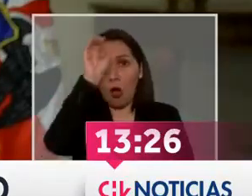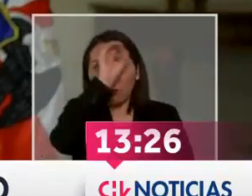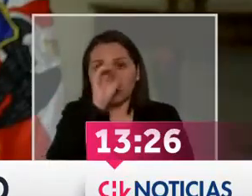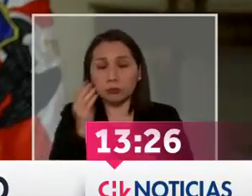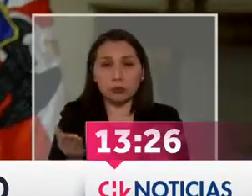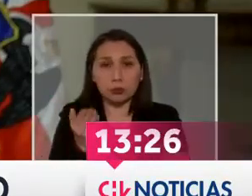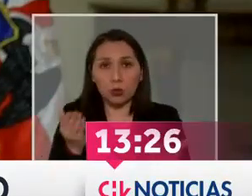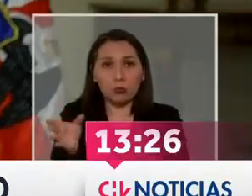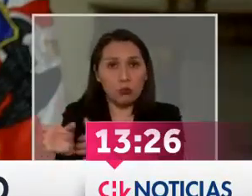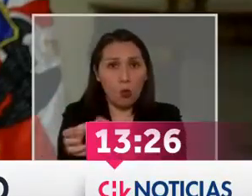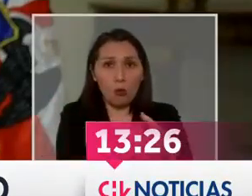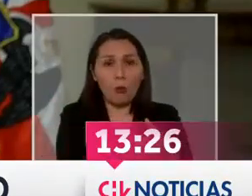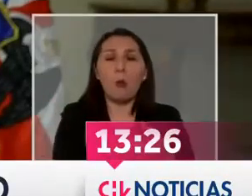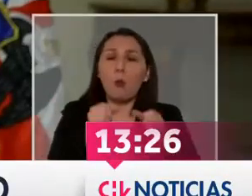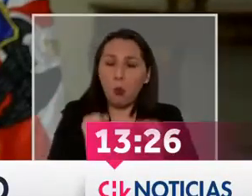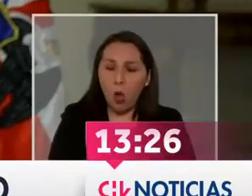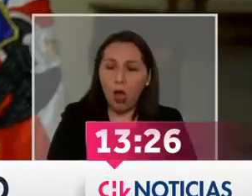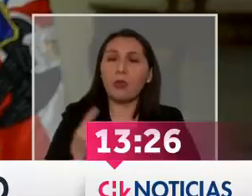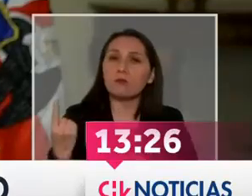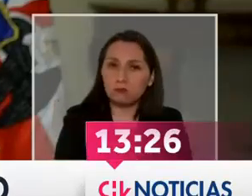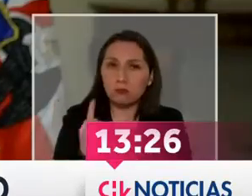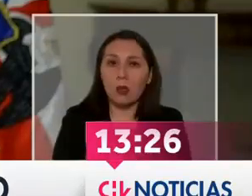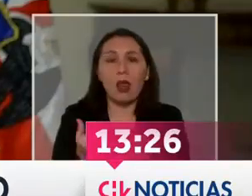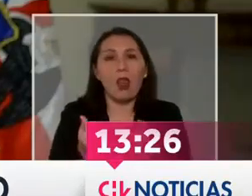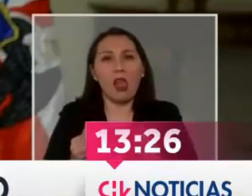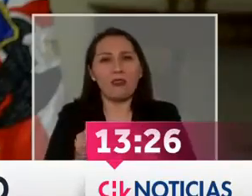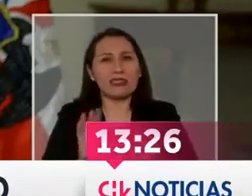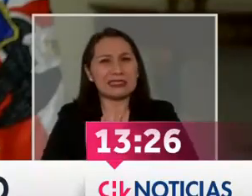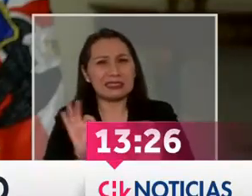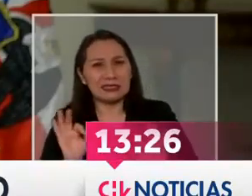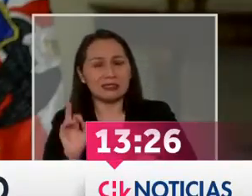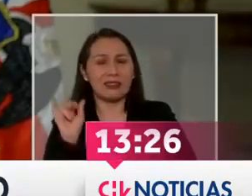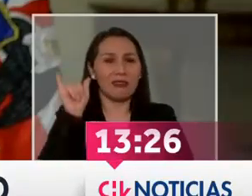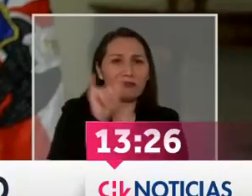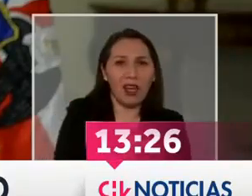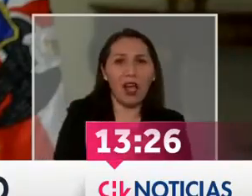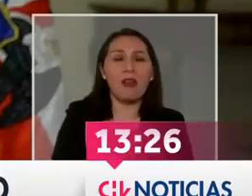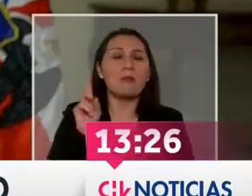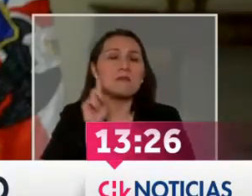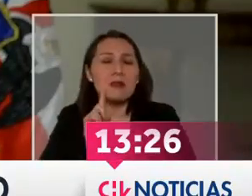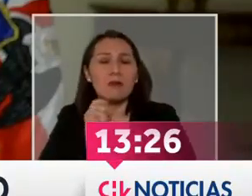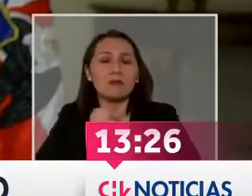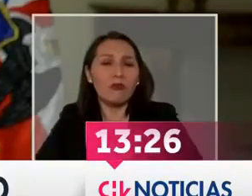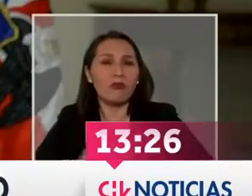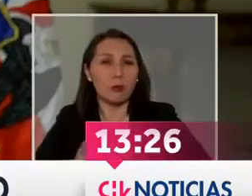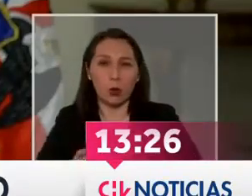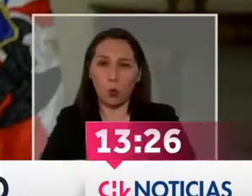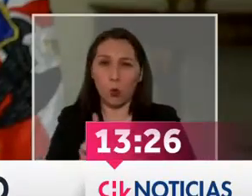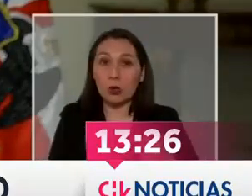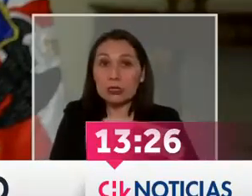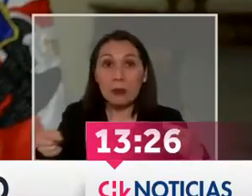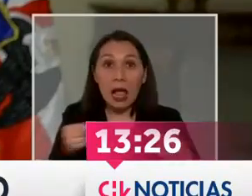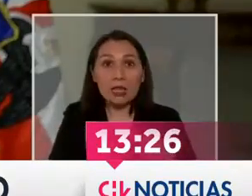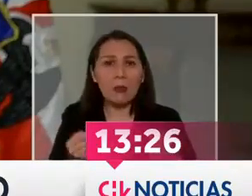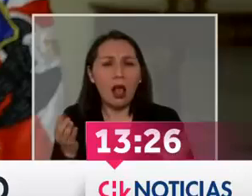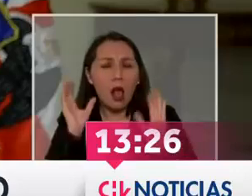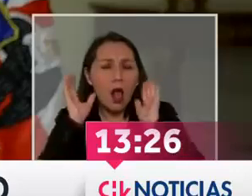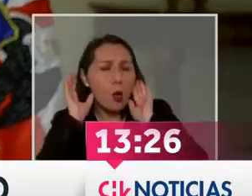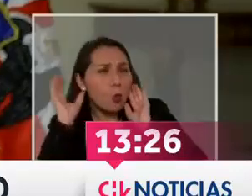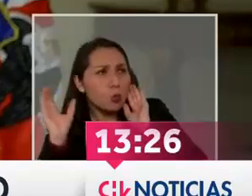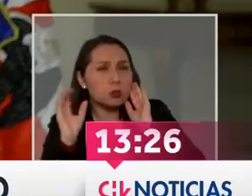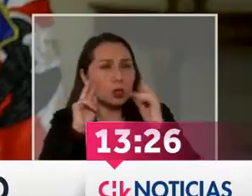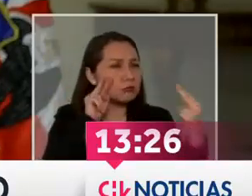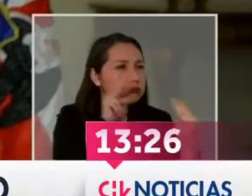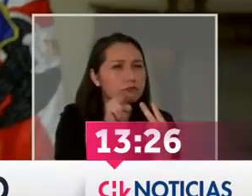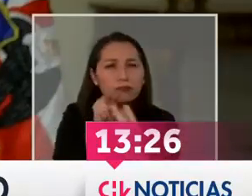seamos capaces de instalar una conversación libre de falsedades y desinformación. Que sean semanas en que nos escuchemos, que nos miremos a